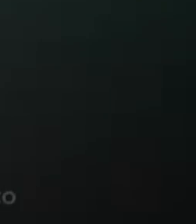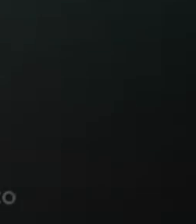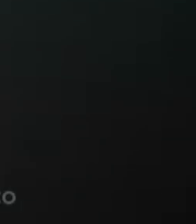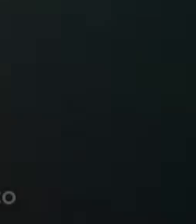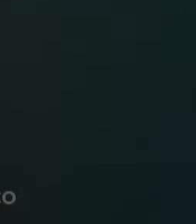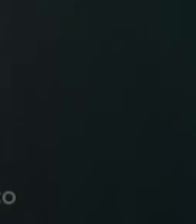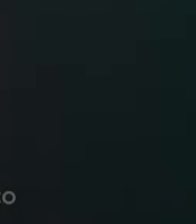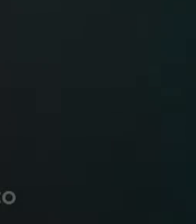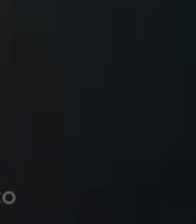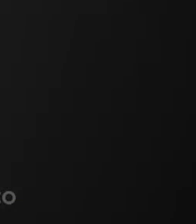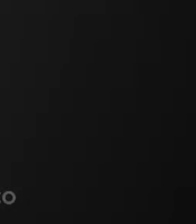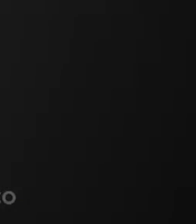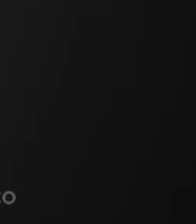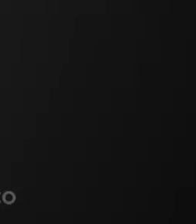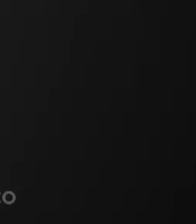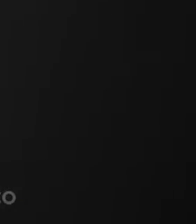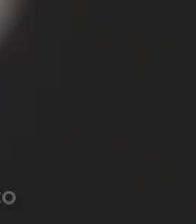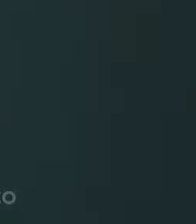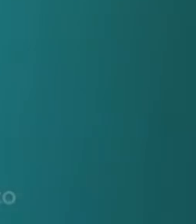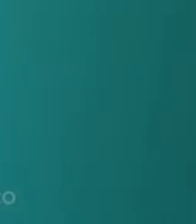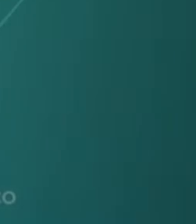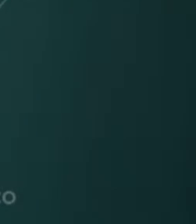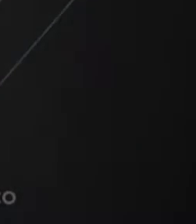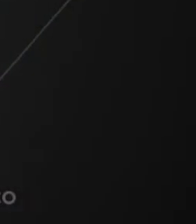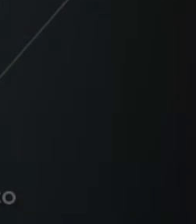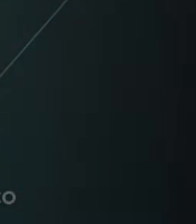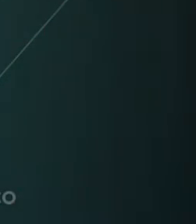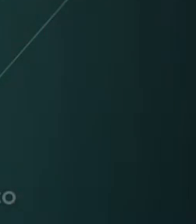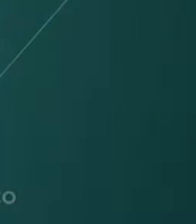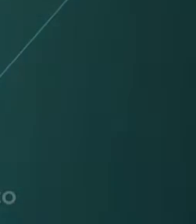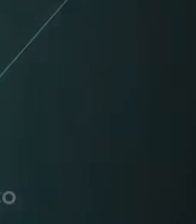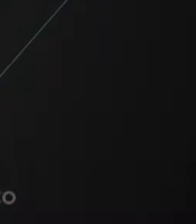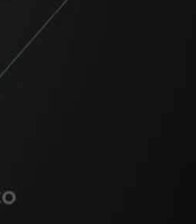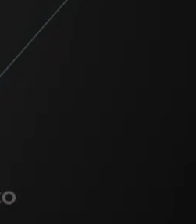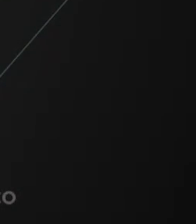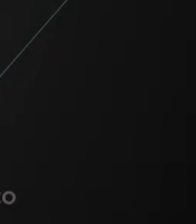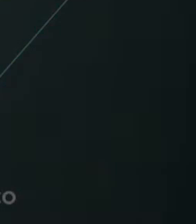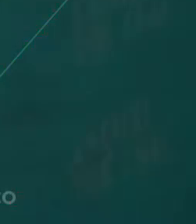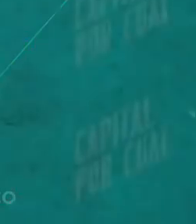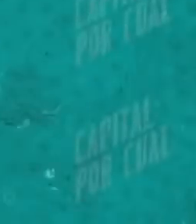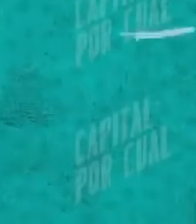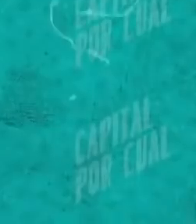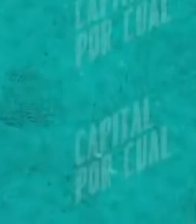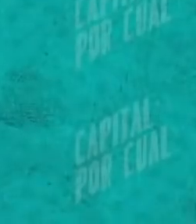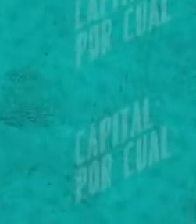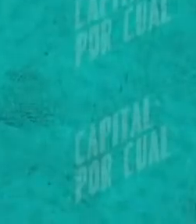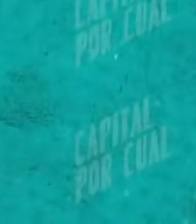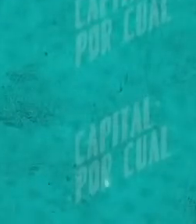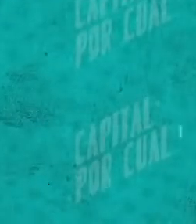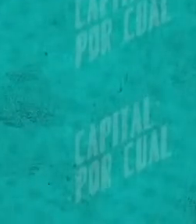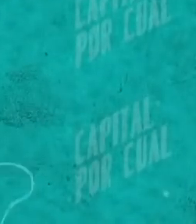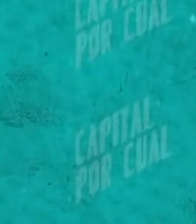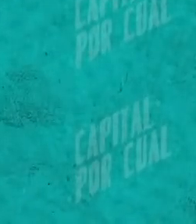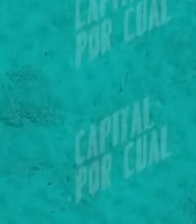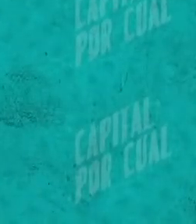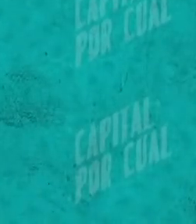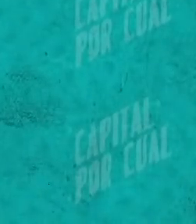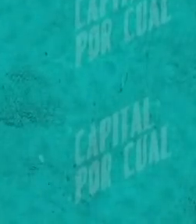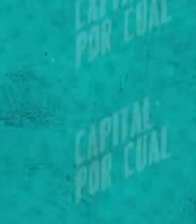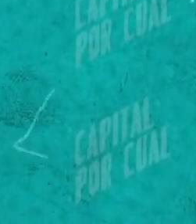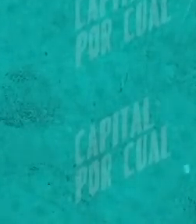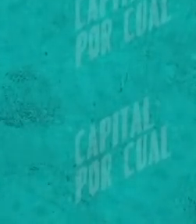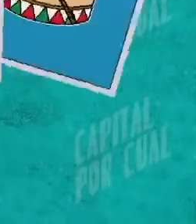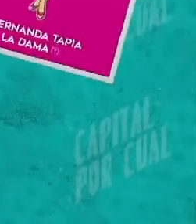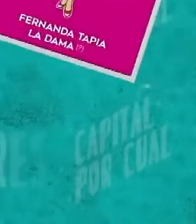Te agradecemos estos 13 años al aire. Capital 21, corazón de la capital.